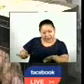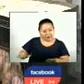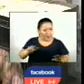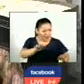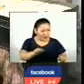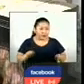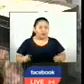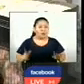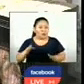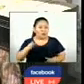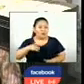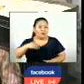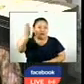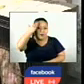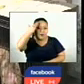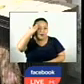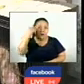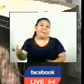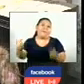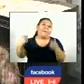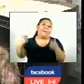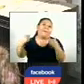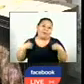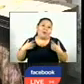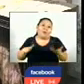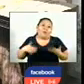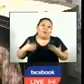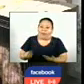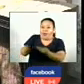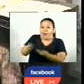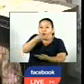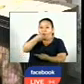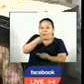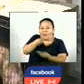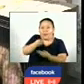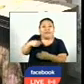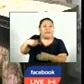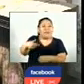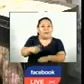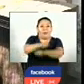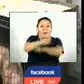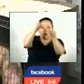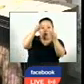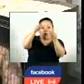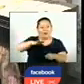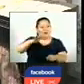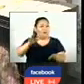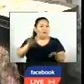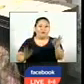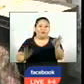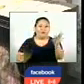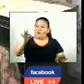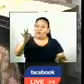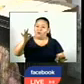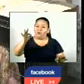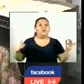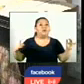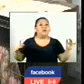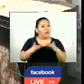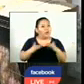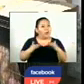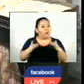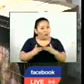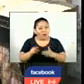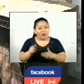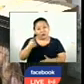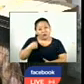porque yo también sé que vienen por mí ¿por qué? porque les damos comidita en las mañanas y en las tardes y no es justo incluso han